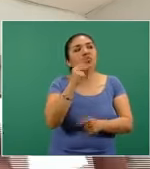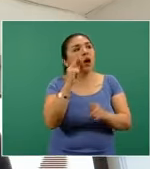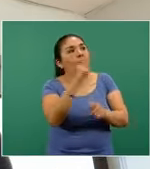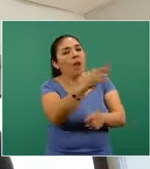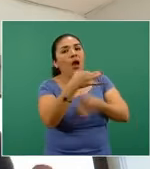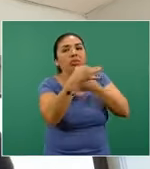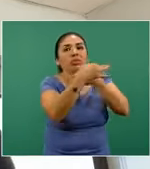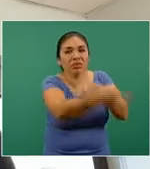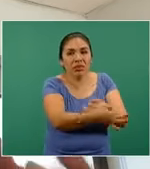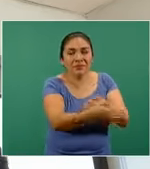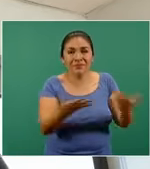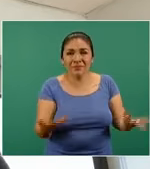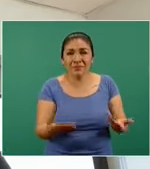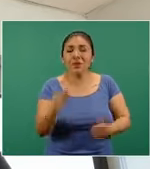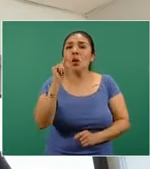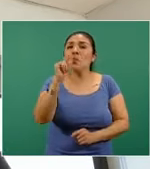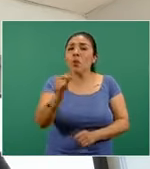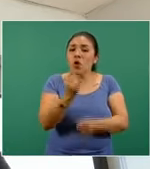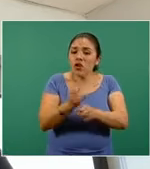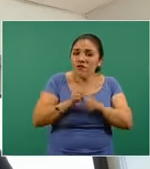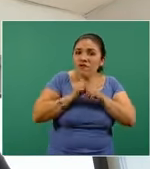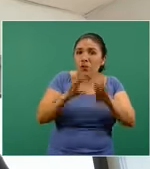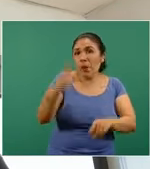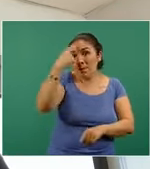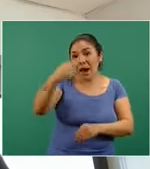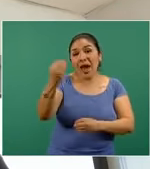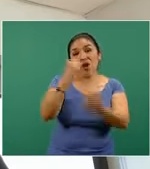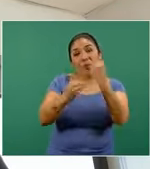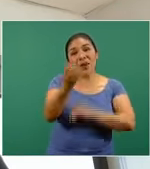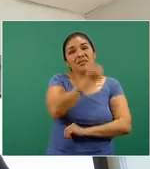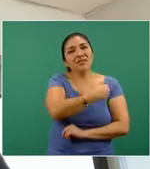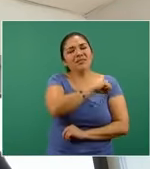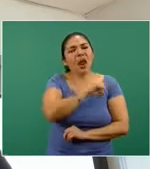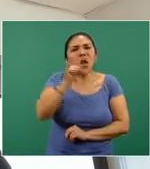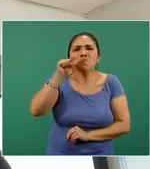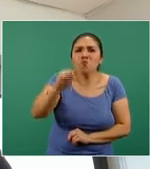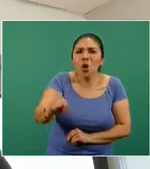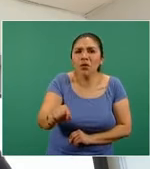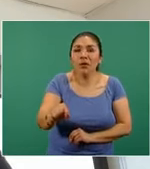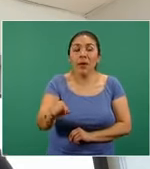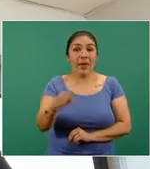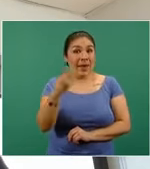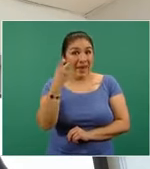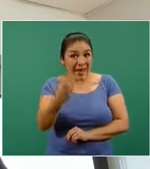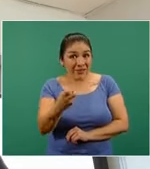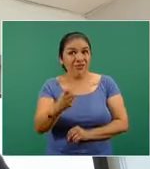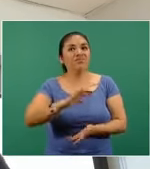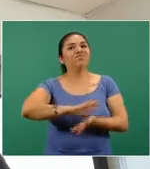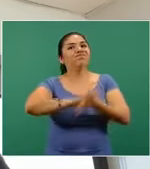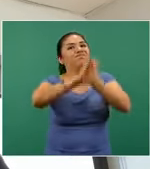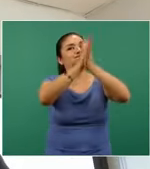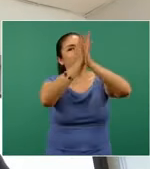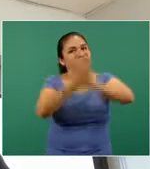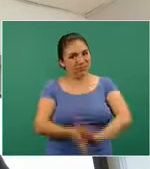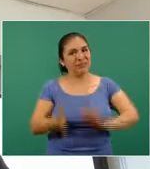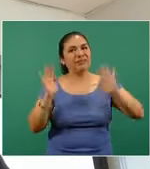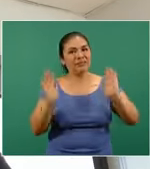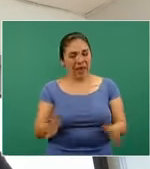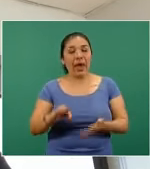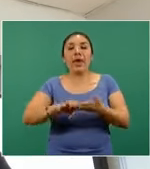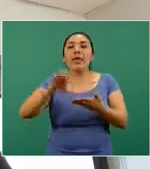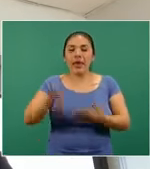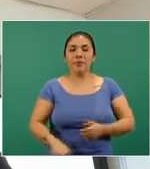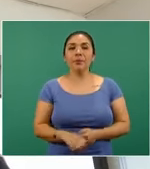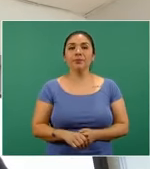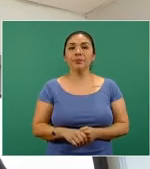versus poco acceso a información sobre alimentación saludable. Pero esto está cambiando. Por ejemplo,